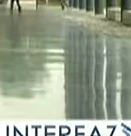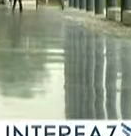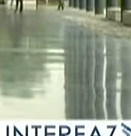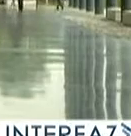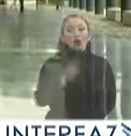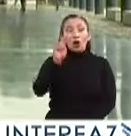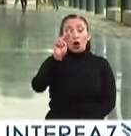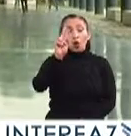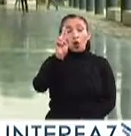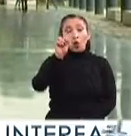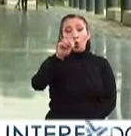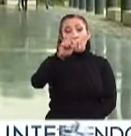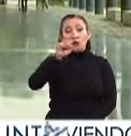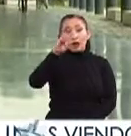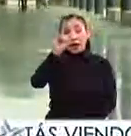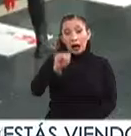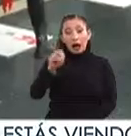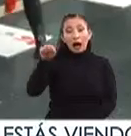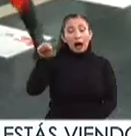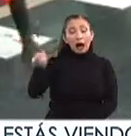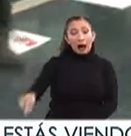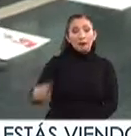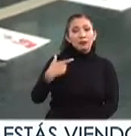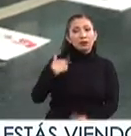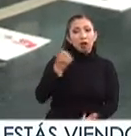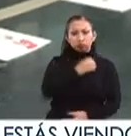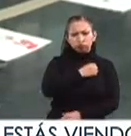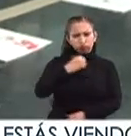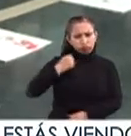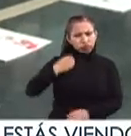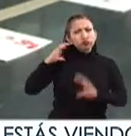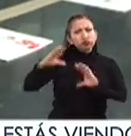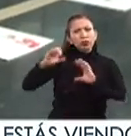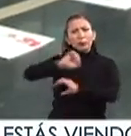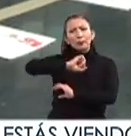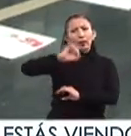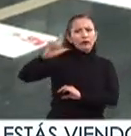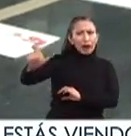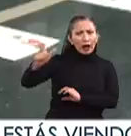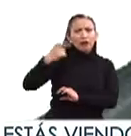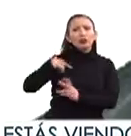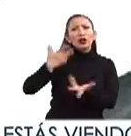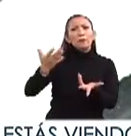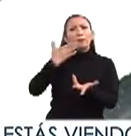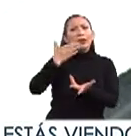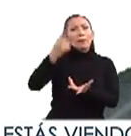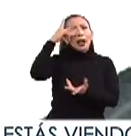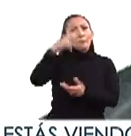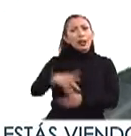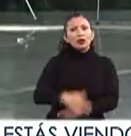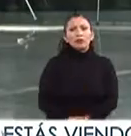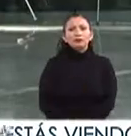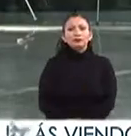La Universidad Nacional Autónoma de México tiene el compromiso de formar profesionales útiles para el país. Las